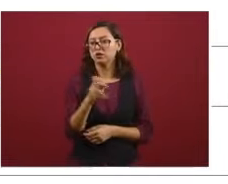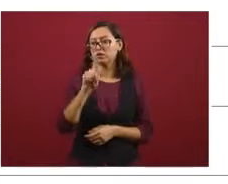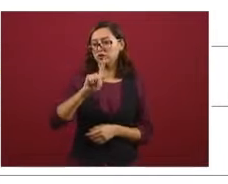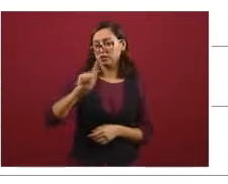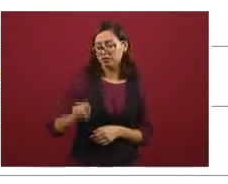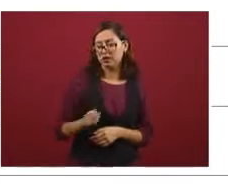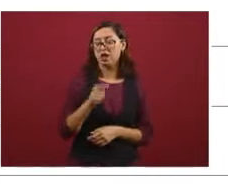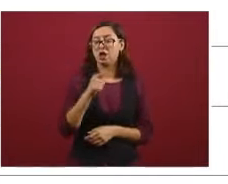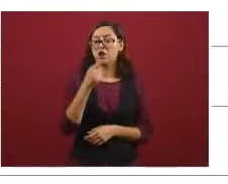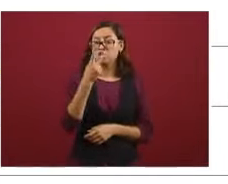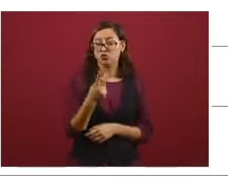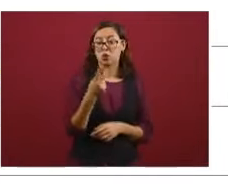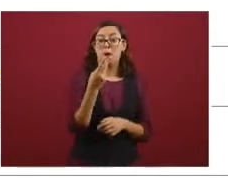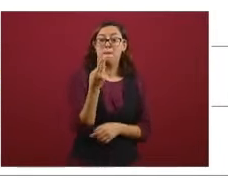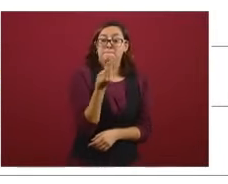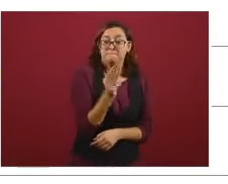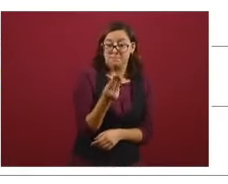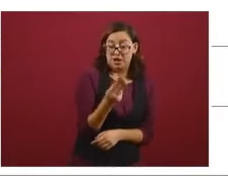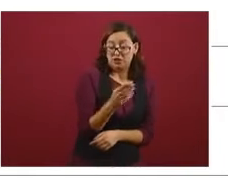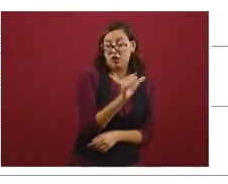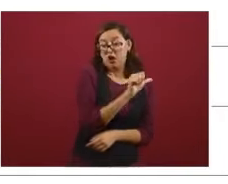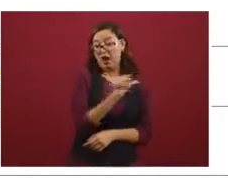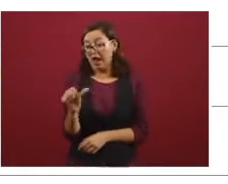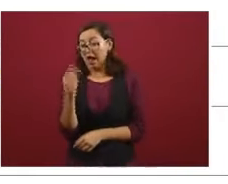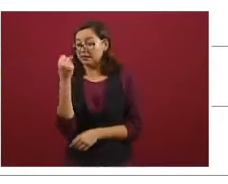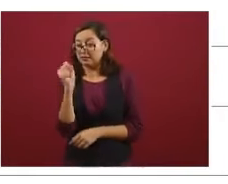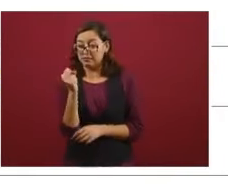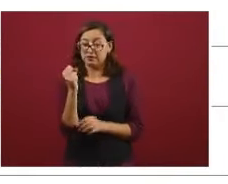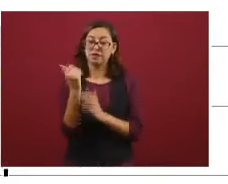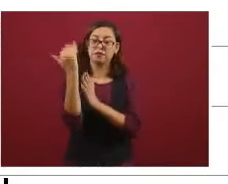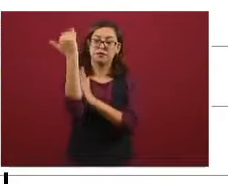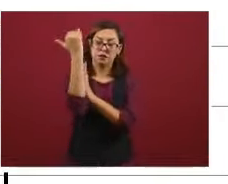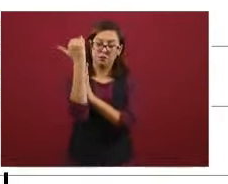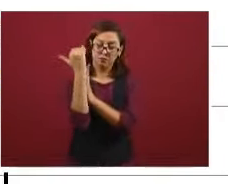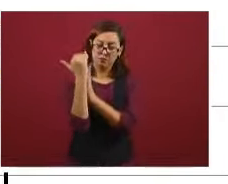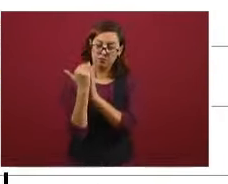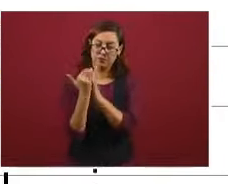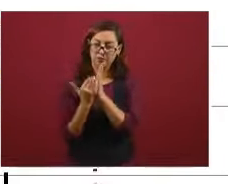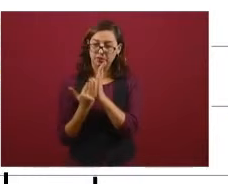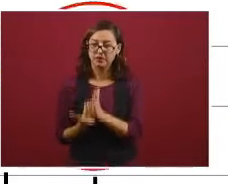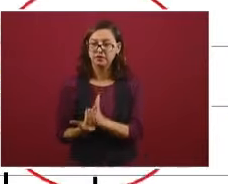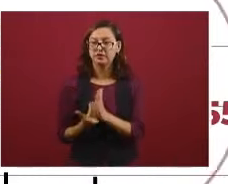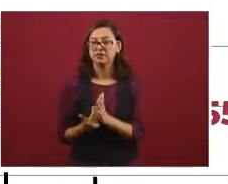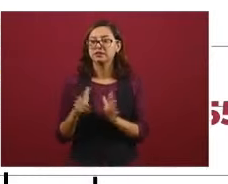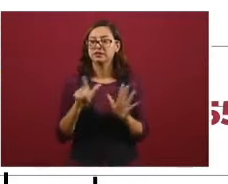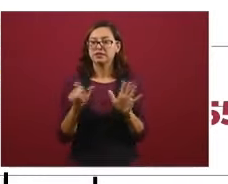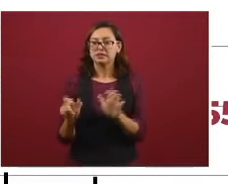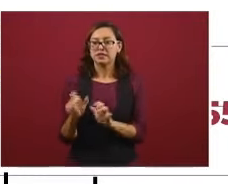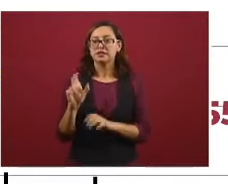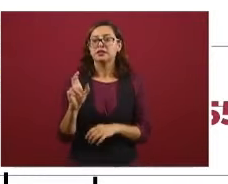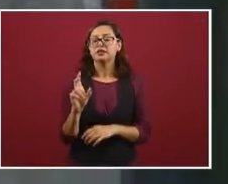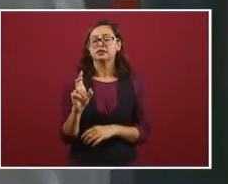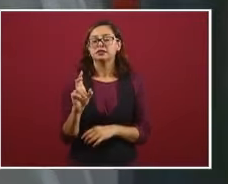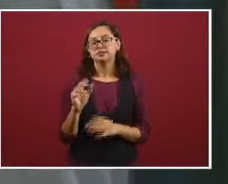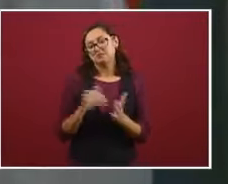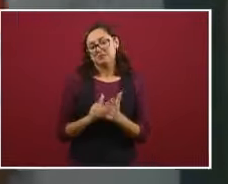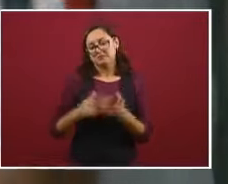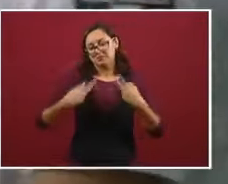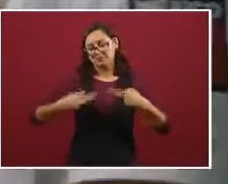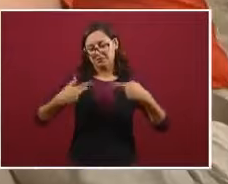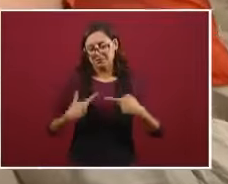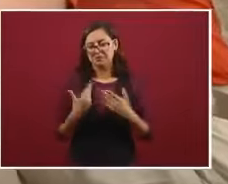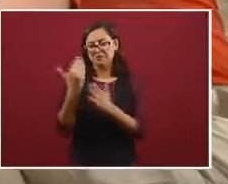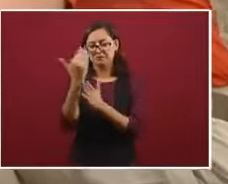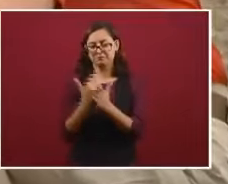en el mes de mayo, y para el mes de septiembre la cifra disminuyó a 63.755. La vocación